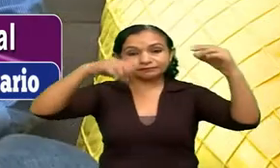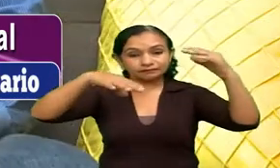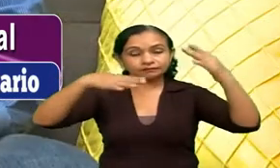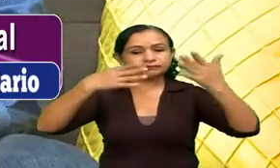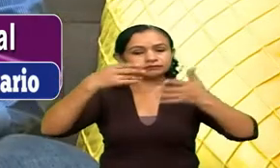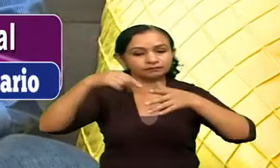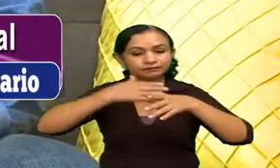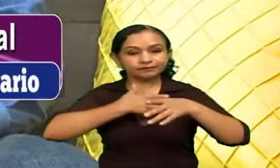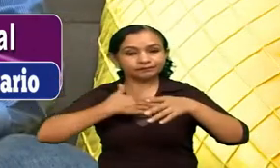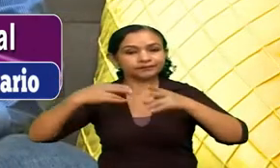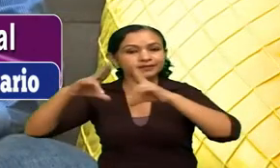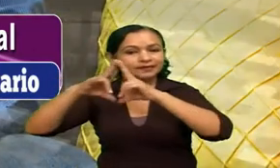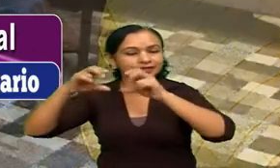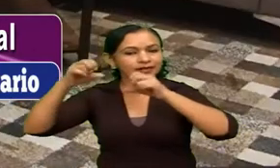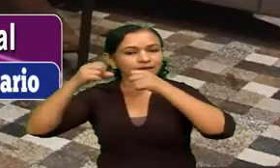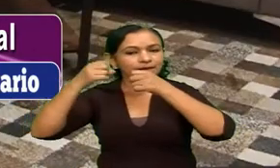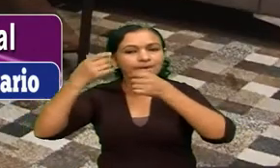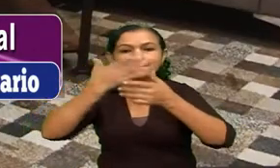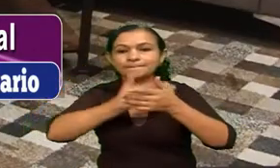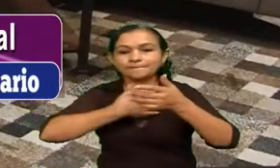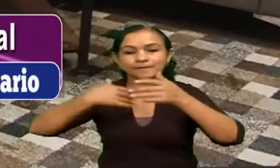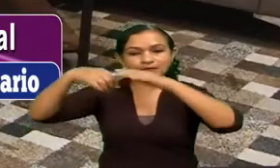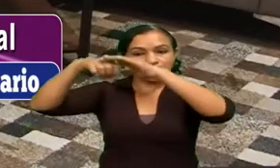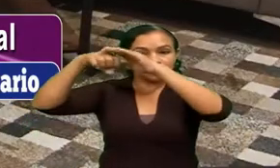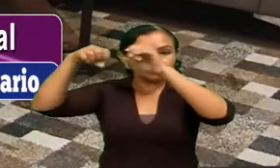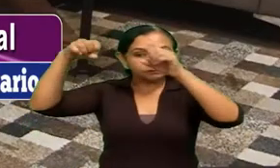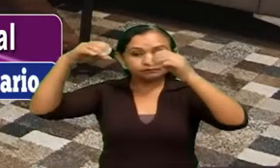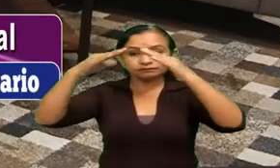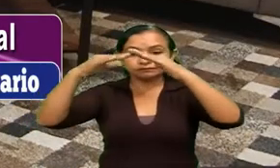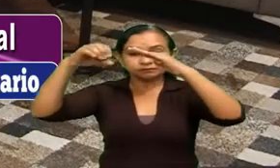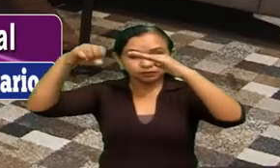sistema nacional, ¿sí?, ¿verdad? Entonces, ante eso,